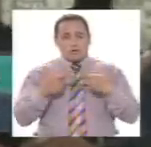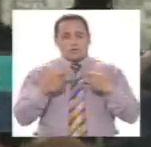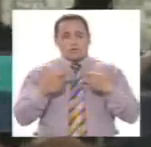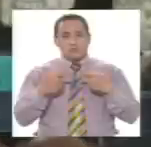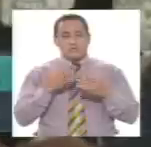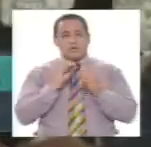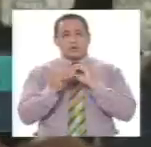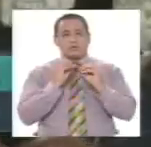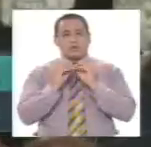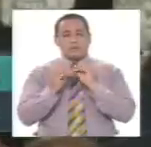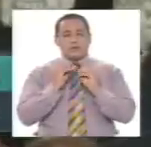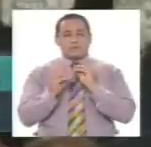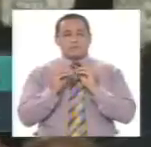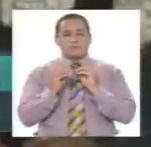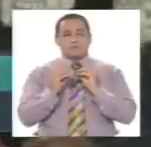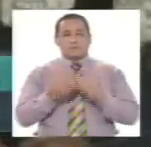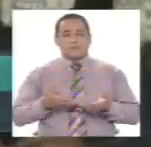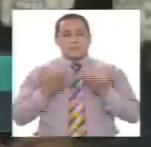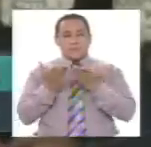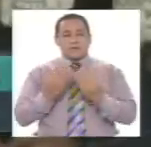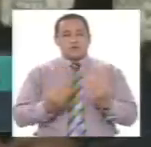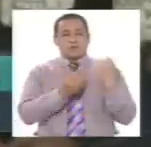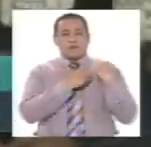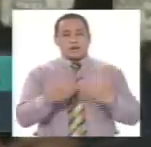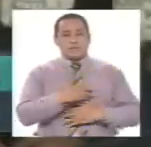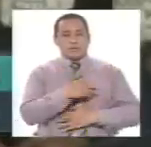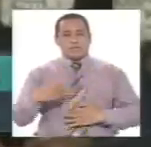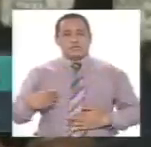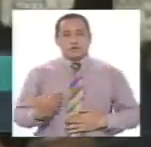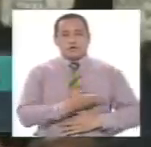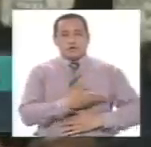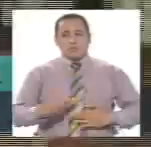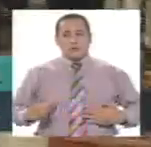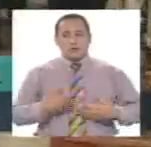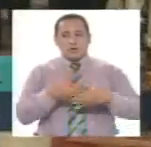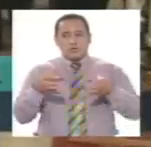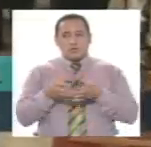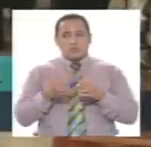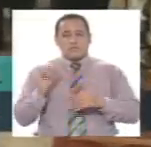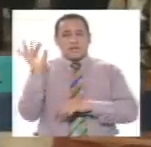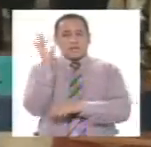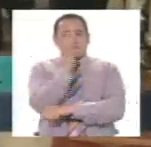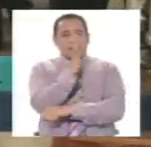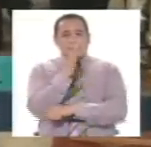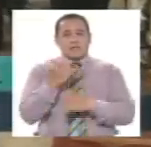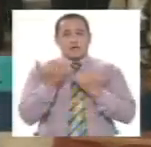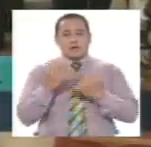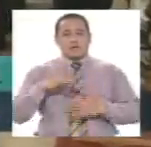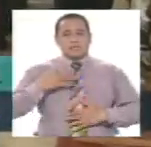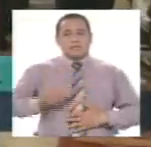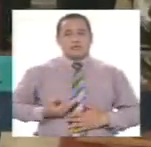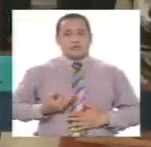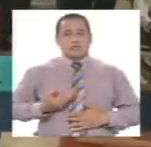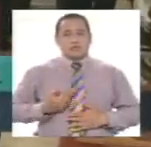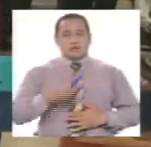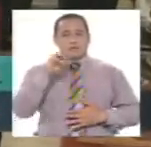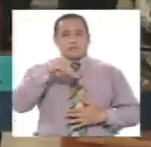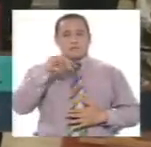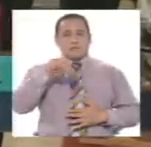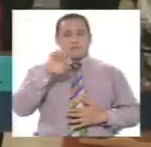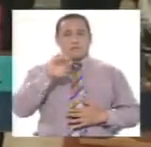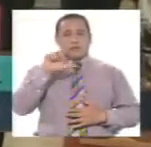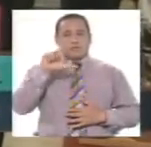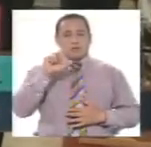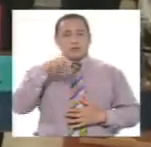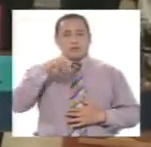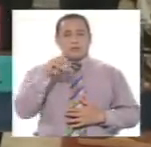acordado, se resuelve nombrar Ministro de Estado en el Despacho del Ambiente al señor Manuel